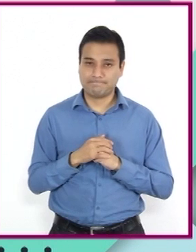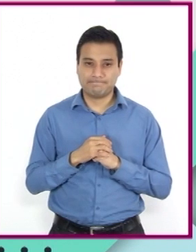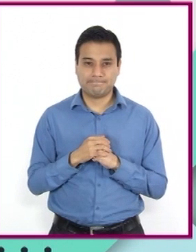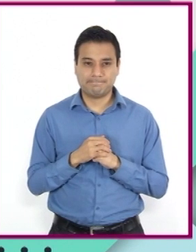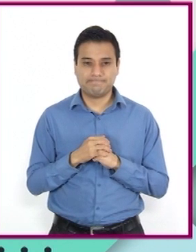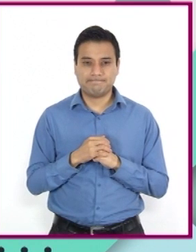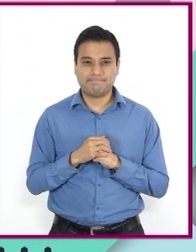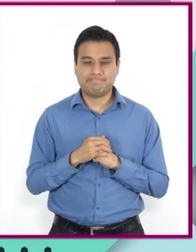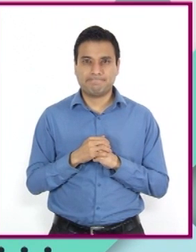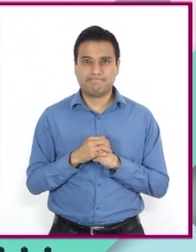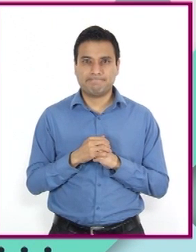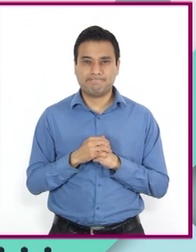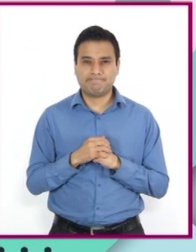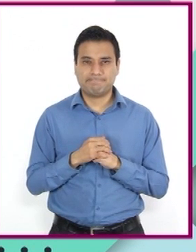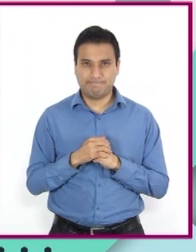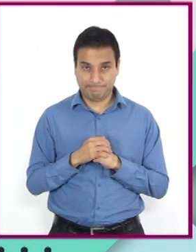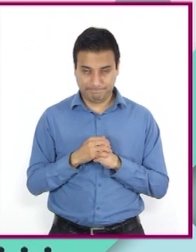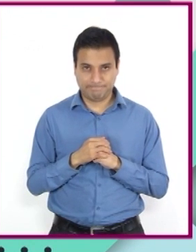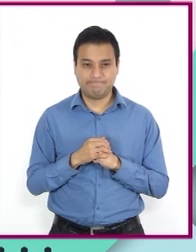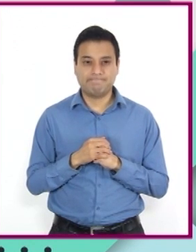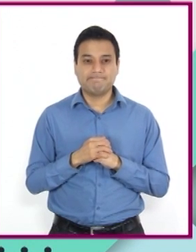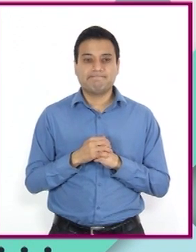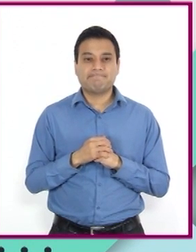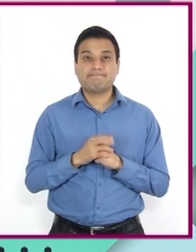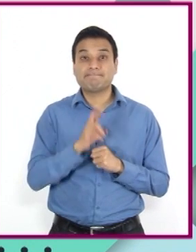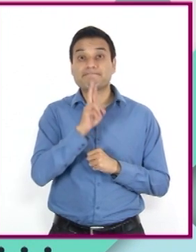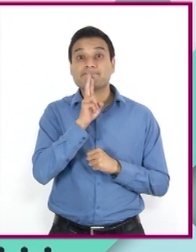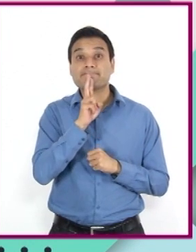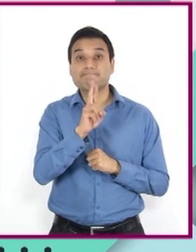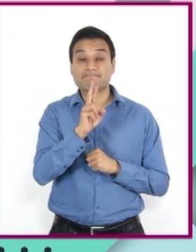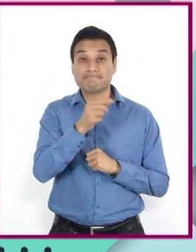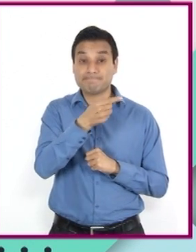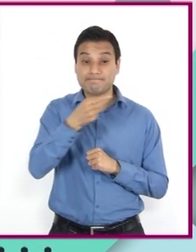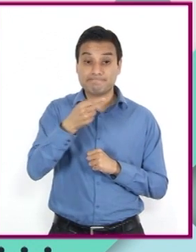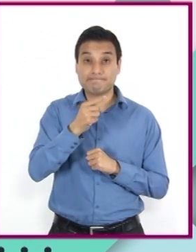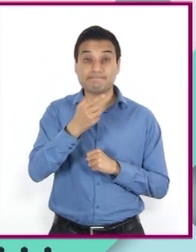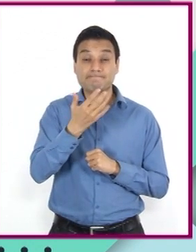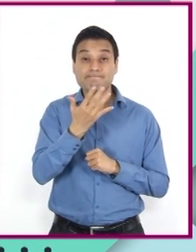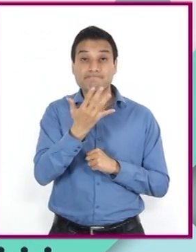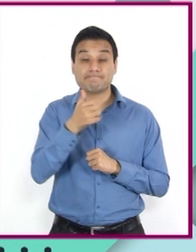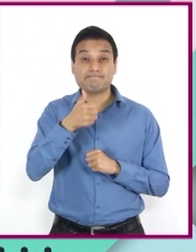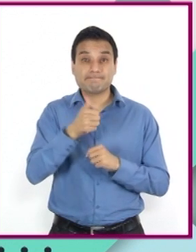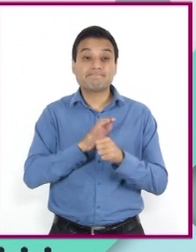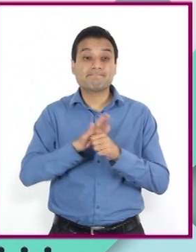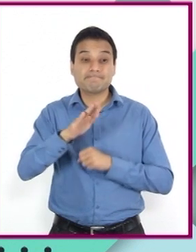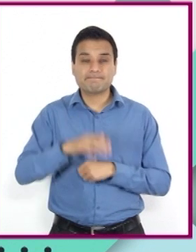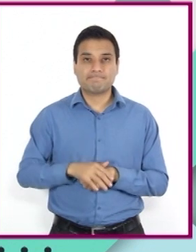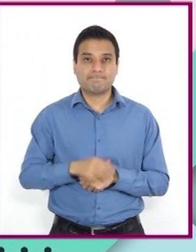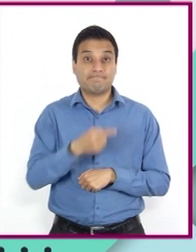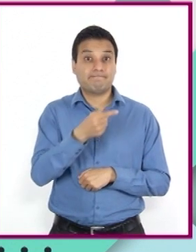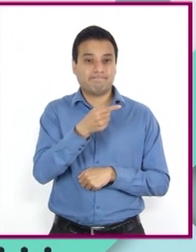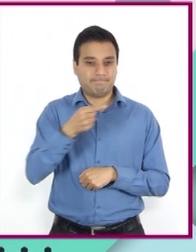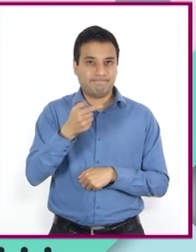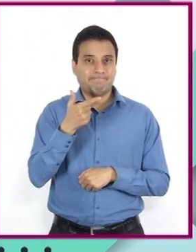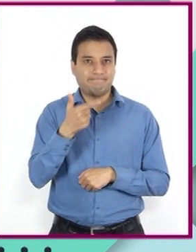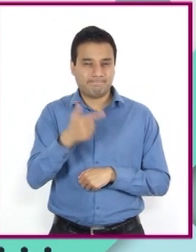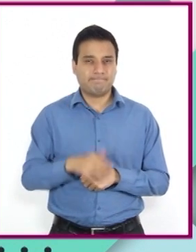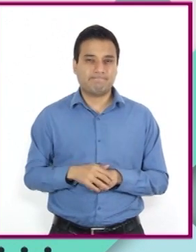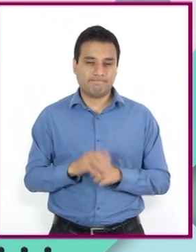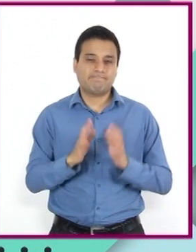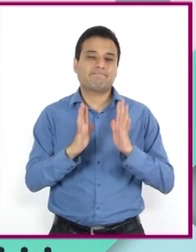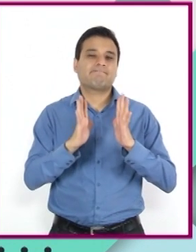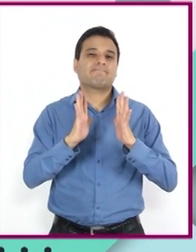a 8 y me da como producto 56 negativo es 7 negativo. Ahora que conozco el